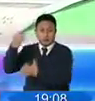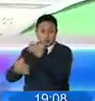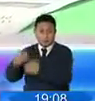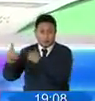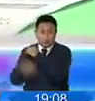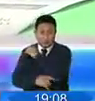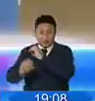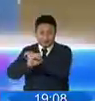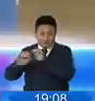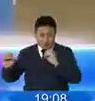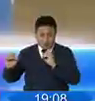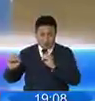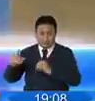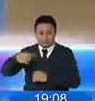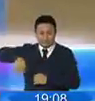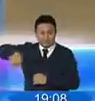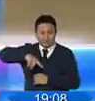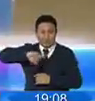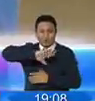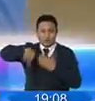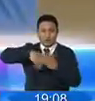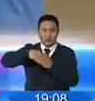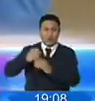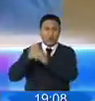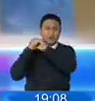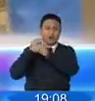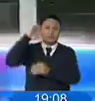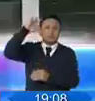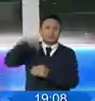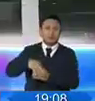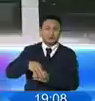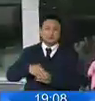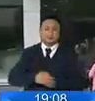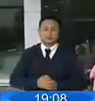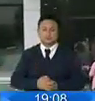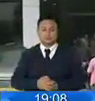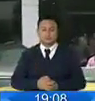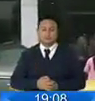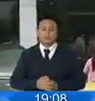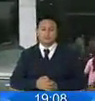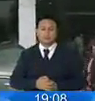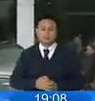sin sentencia condenatoria ejecutoriada. Informó Patricia Aldaz.